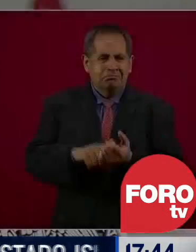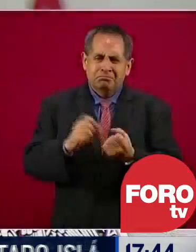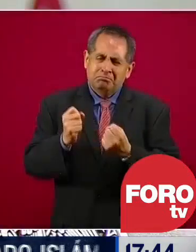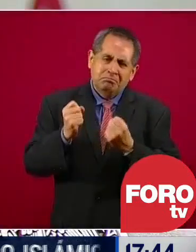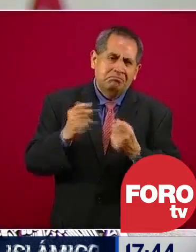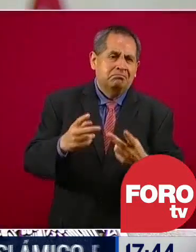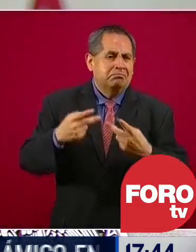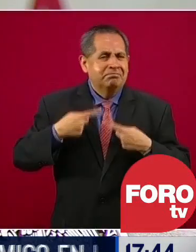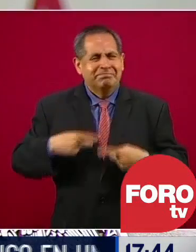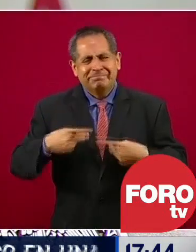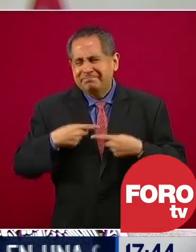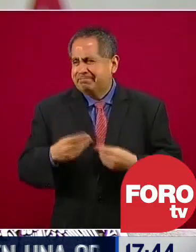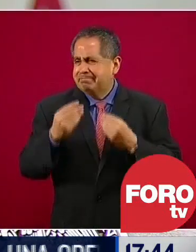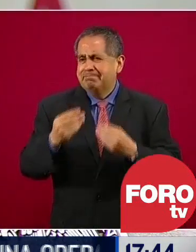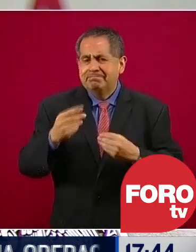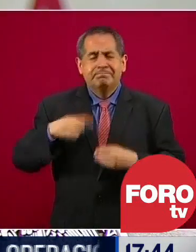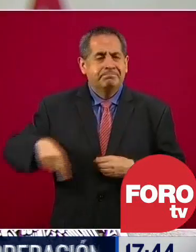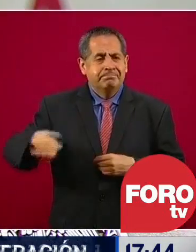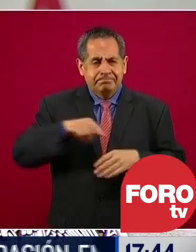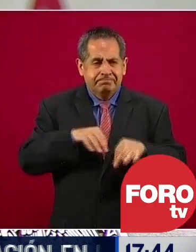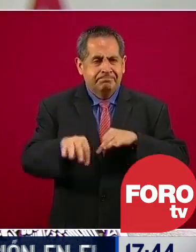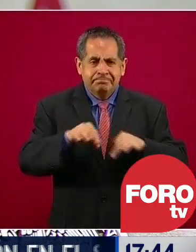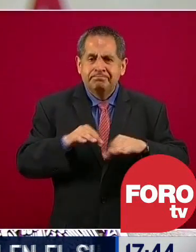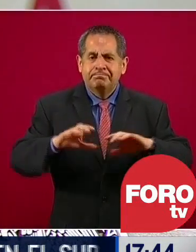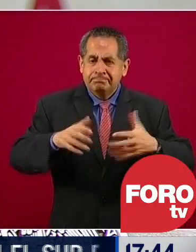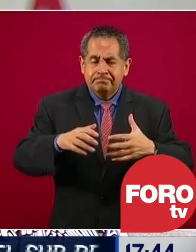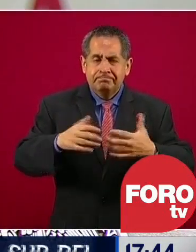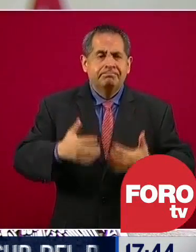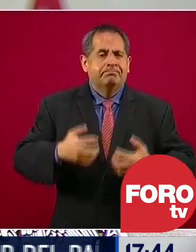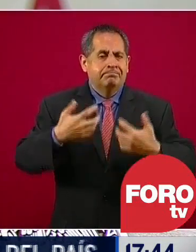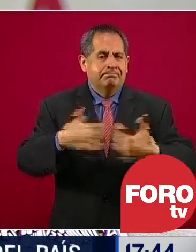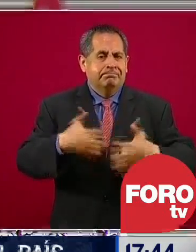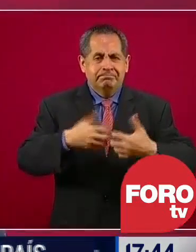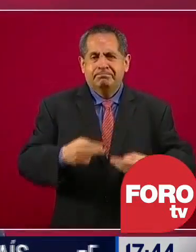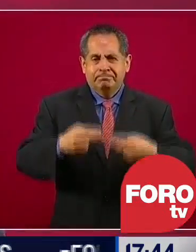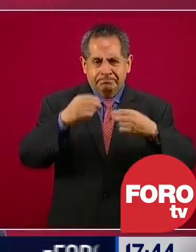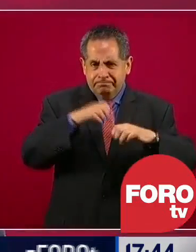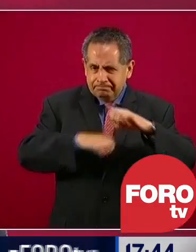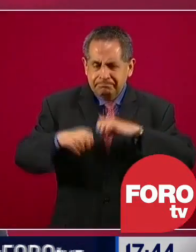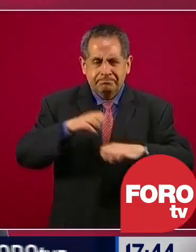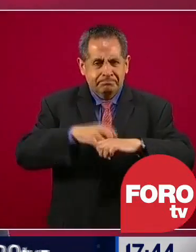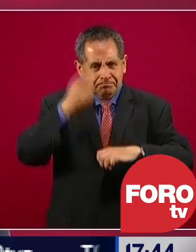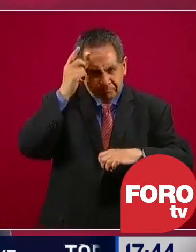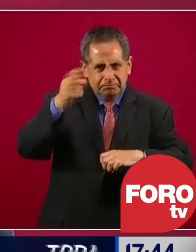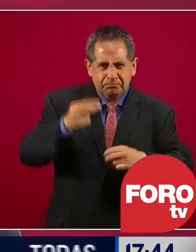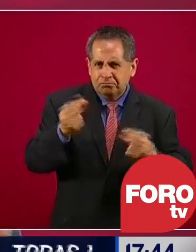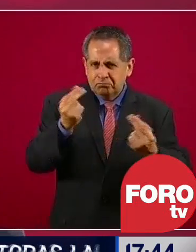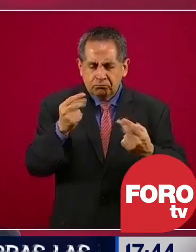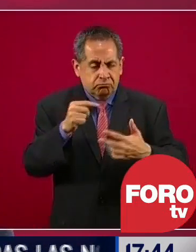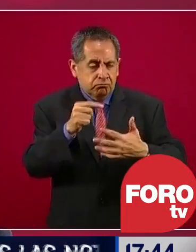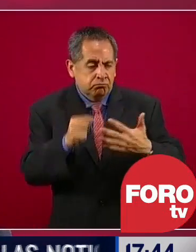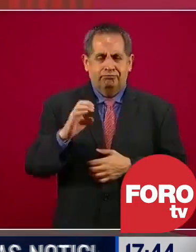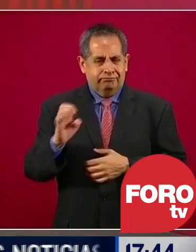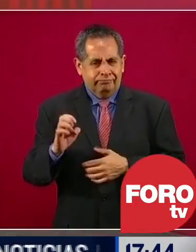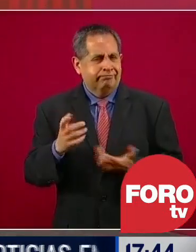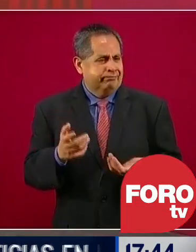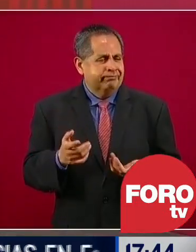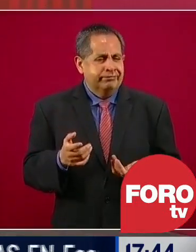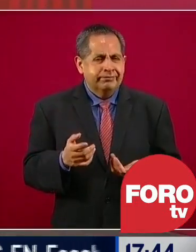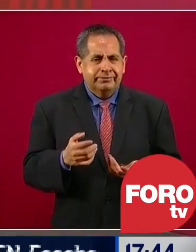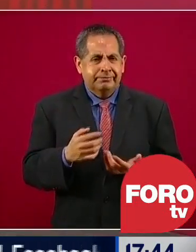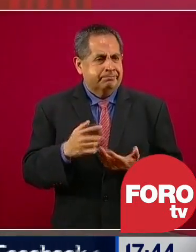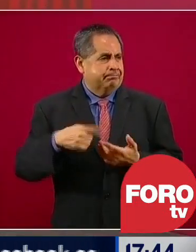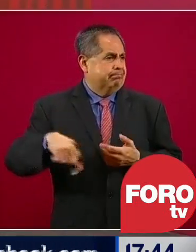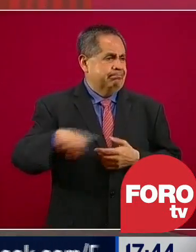trabajando. El sector empresarial se definió como un actor con dimensión social, que a pesar de la crisis económica,